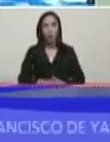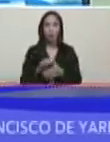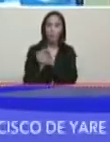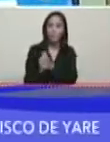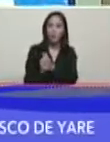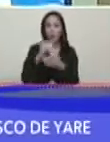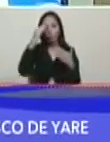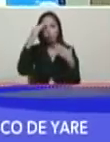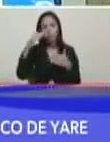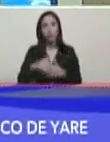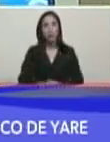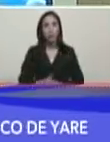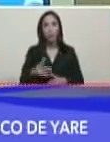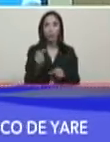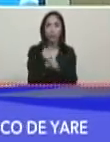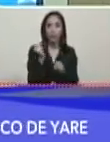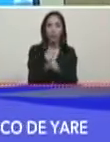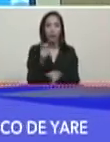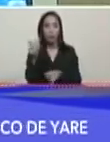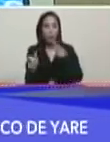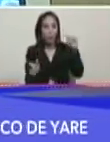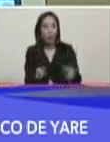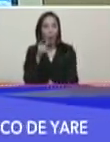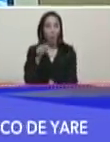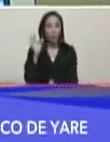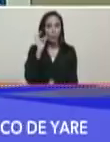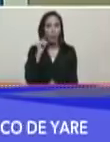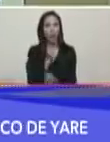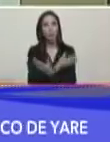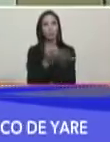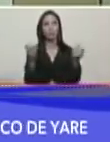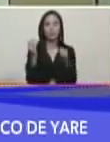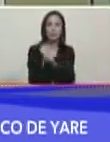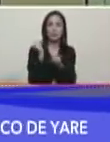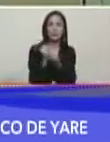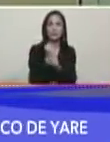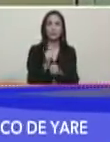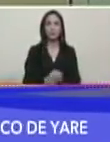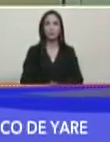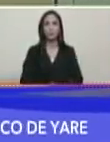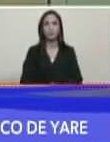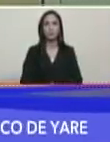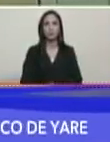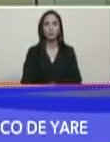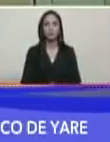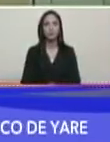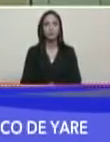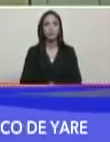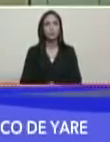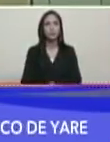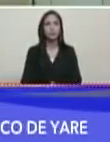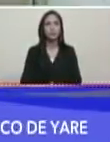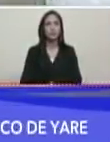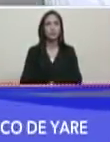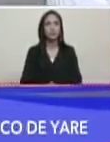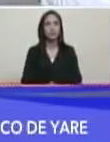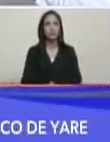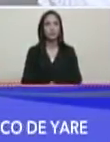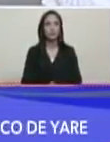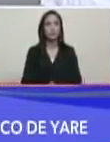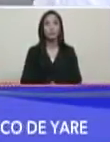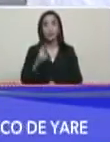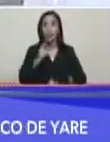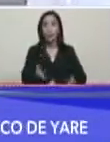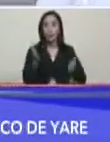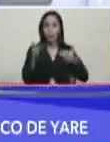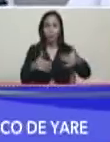los muchachos aquí trabajando. Aquí están llenando precisamente, bueno, las bolsas con